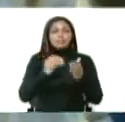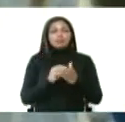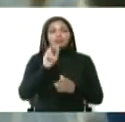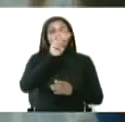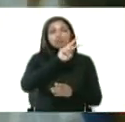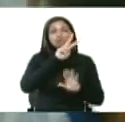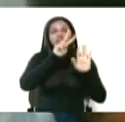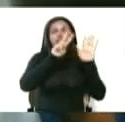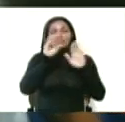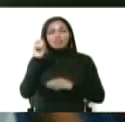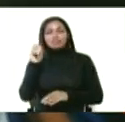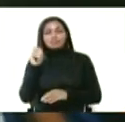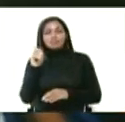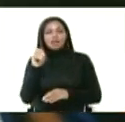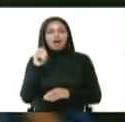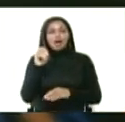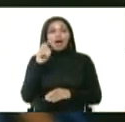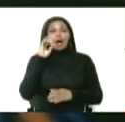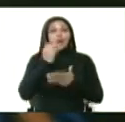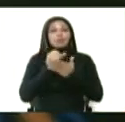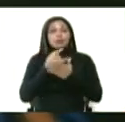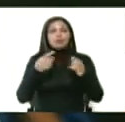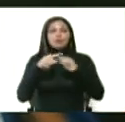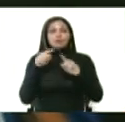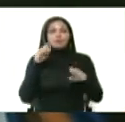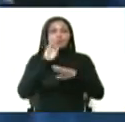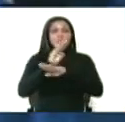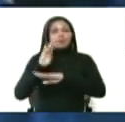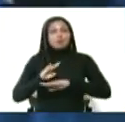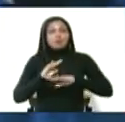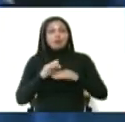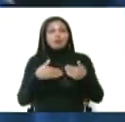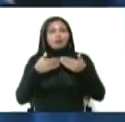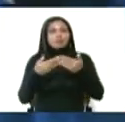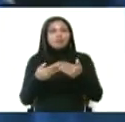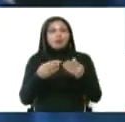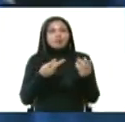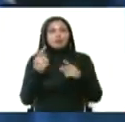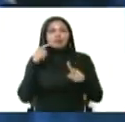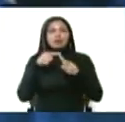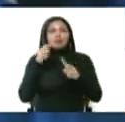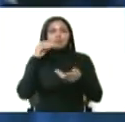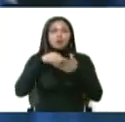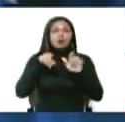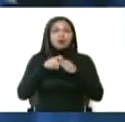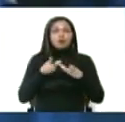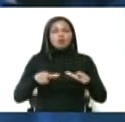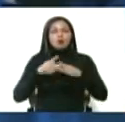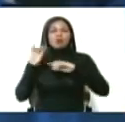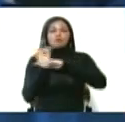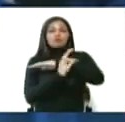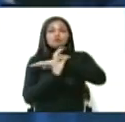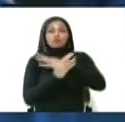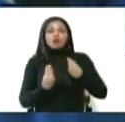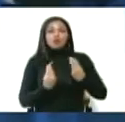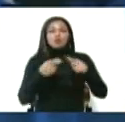40.270 pruebas. Igualmente, presidente, los refugios que usted ha indicado que se coloquen en la frontera con la hermana República de Colombia,